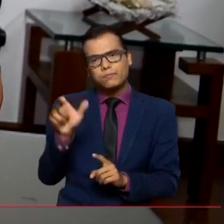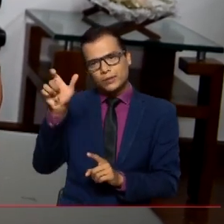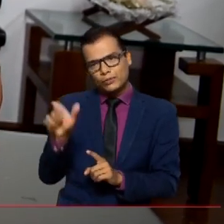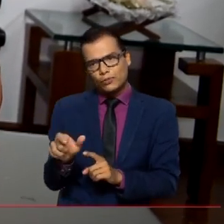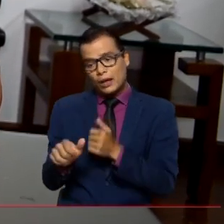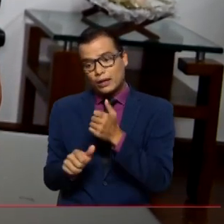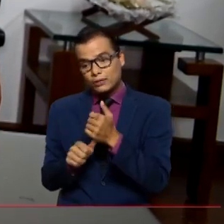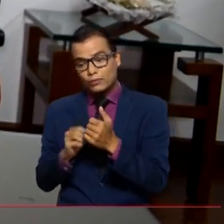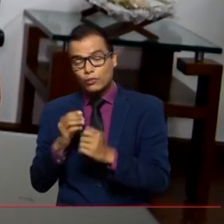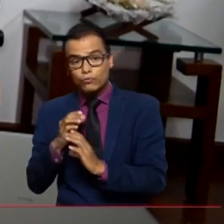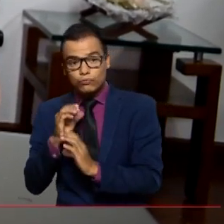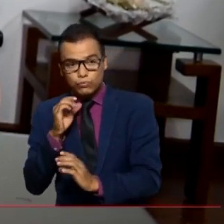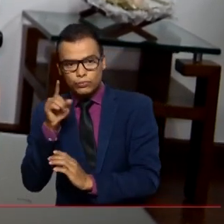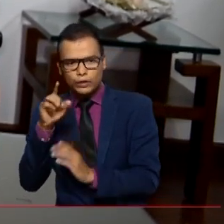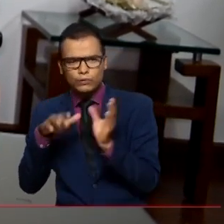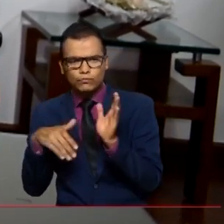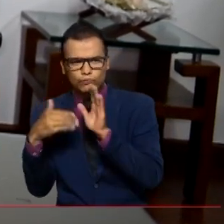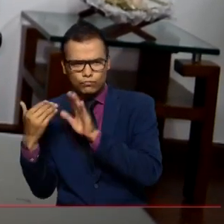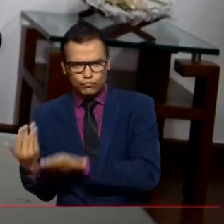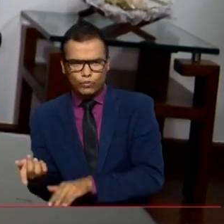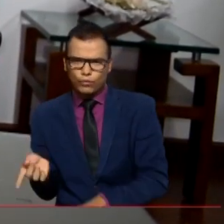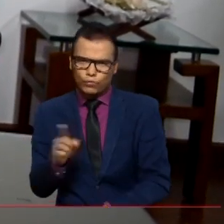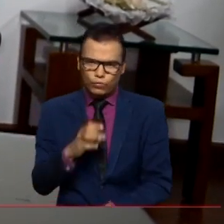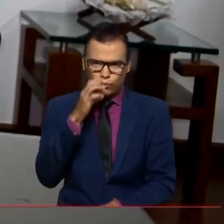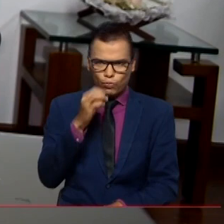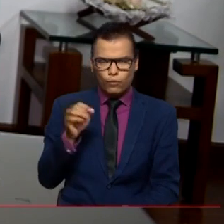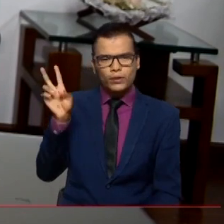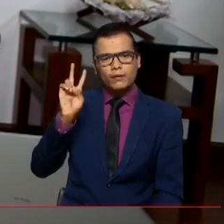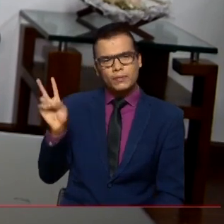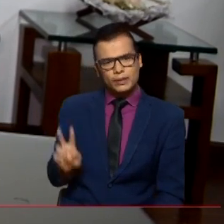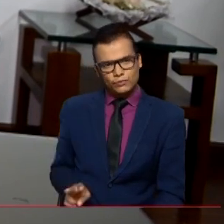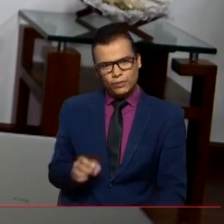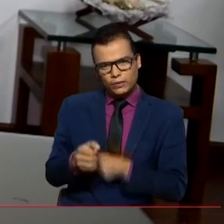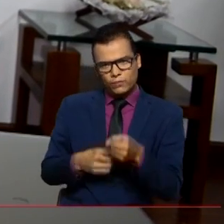bus, un ciudadano de 22 años de nacionalidad